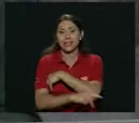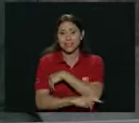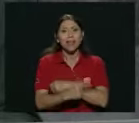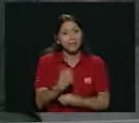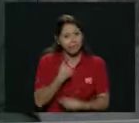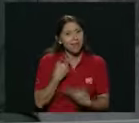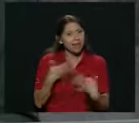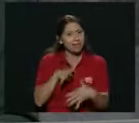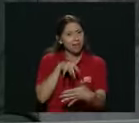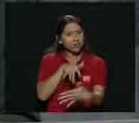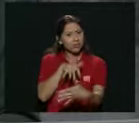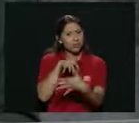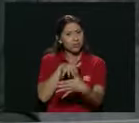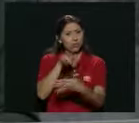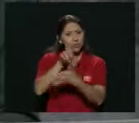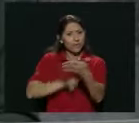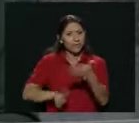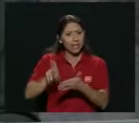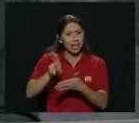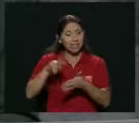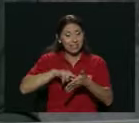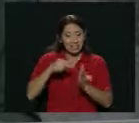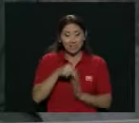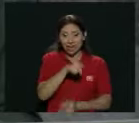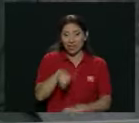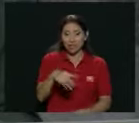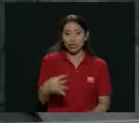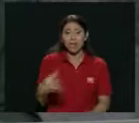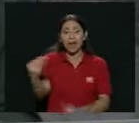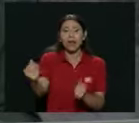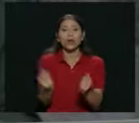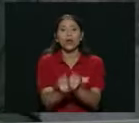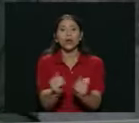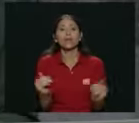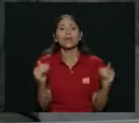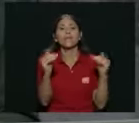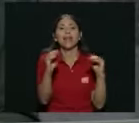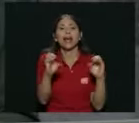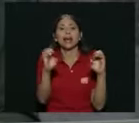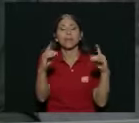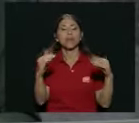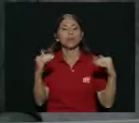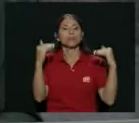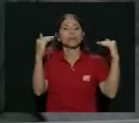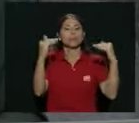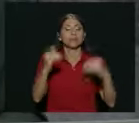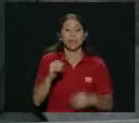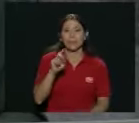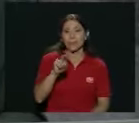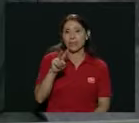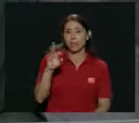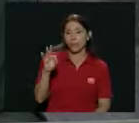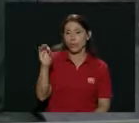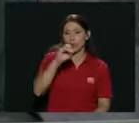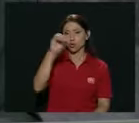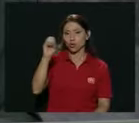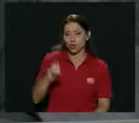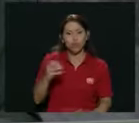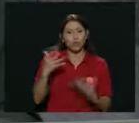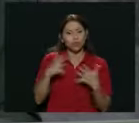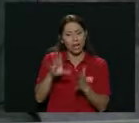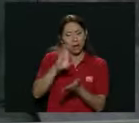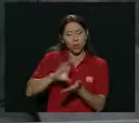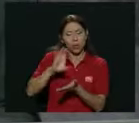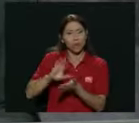una población que emigra con alto perfil académico, el 29% tiene secundaria completa. Es importante